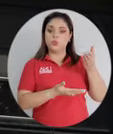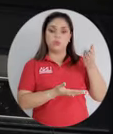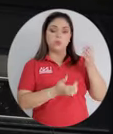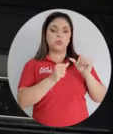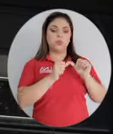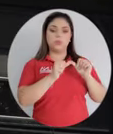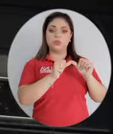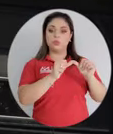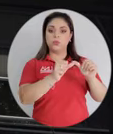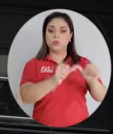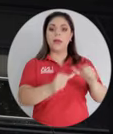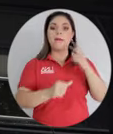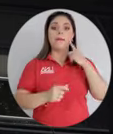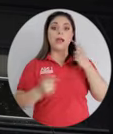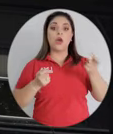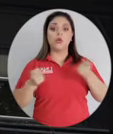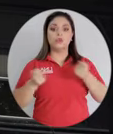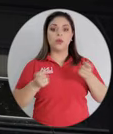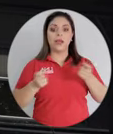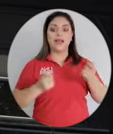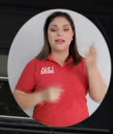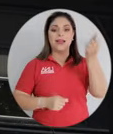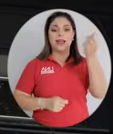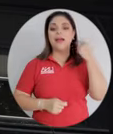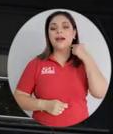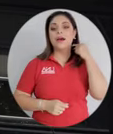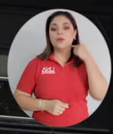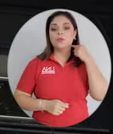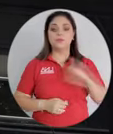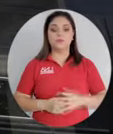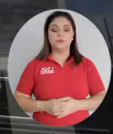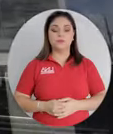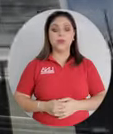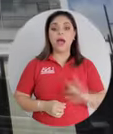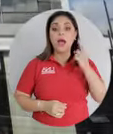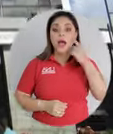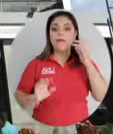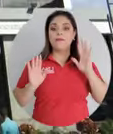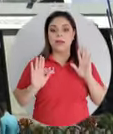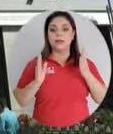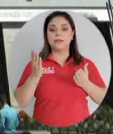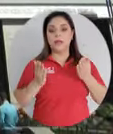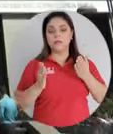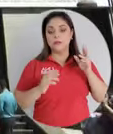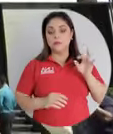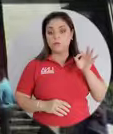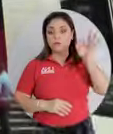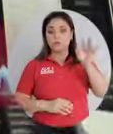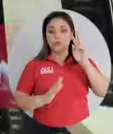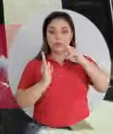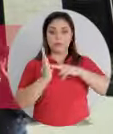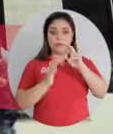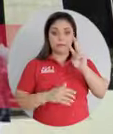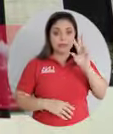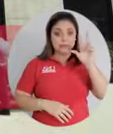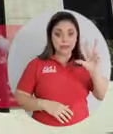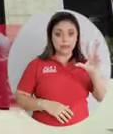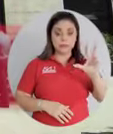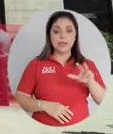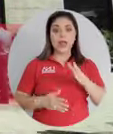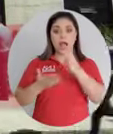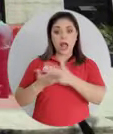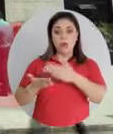movimiento sostenido que va a tener el Banco Central para controlar la inflación. Ahora, para este efecto, habría que ver si en este